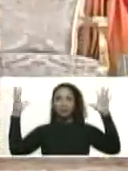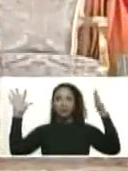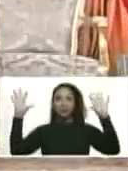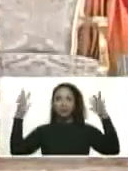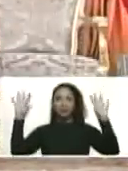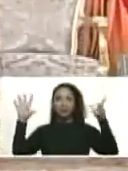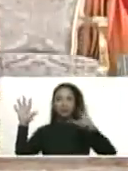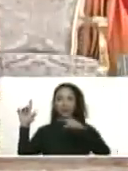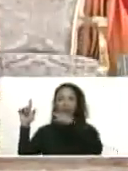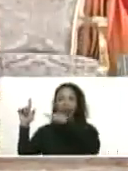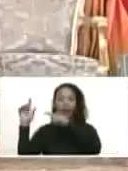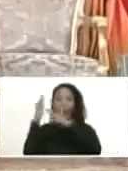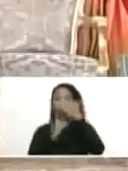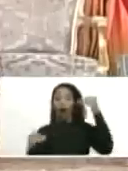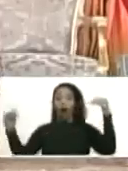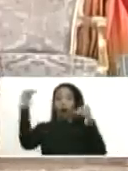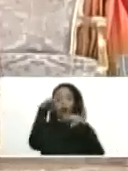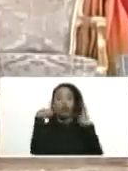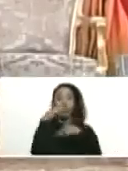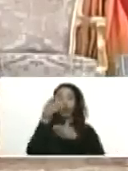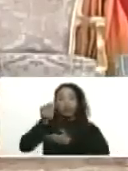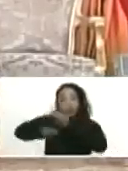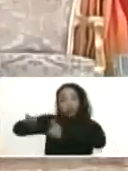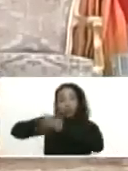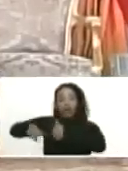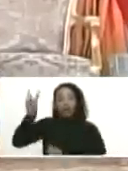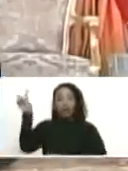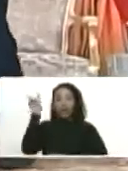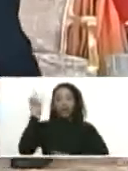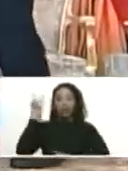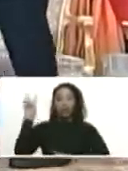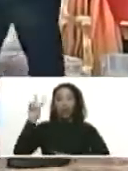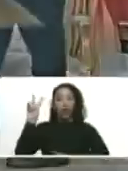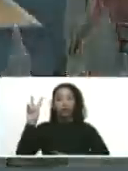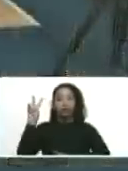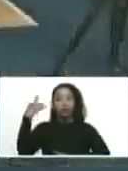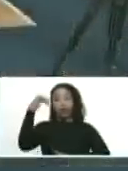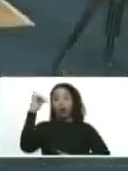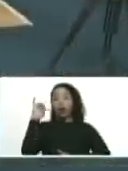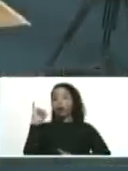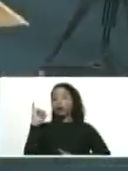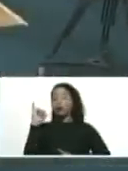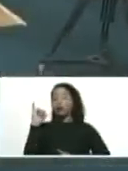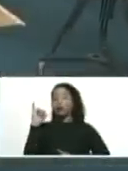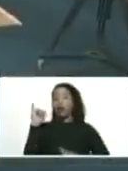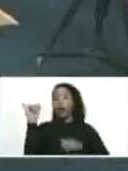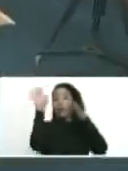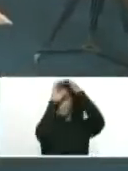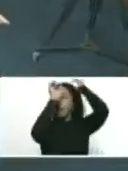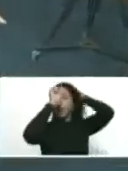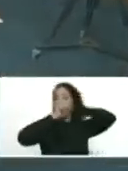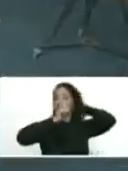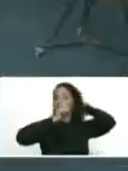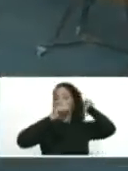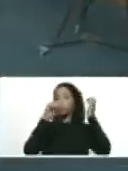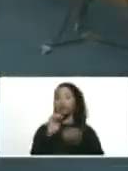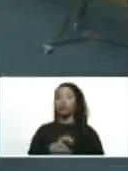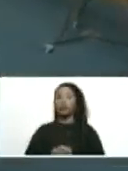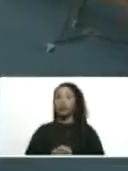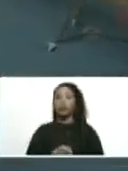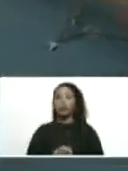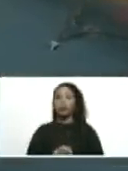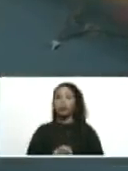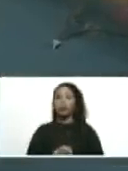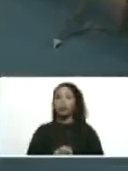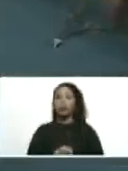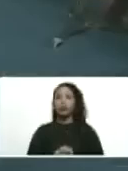Están al más alto nivel las relaciones entre China y Venezuela, así lo declara el embajador Li Barón. Del ciudadano